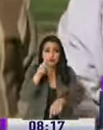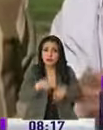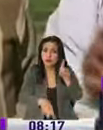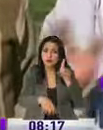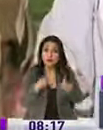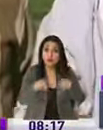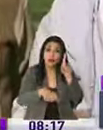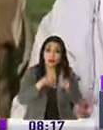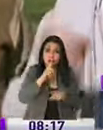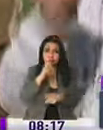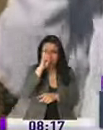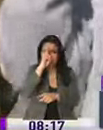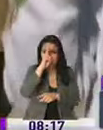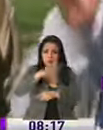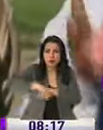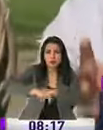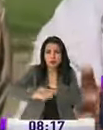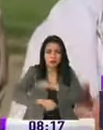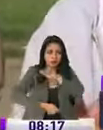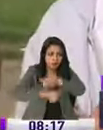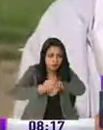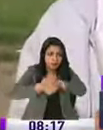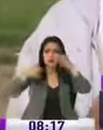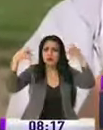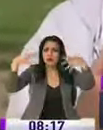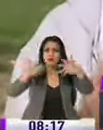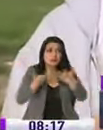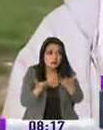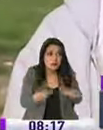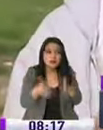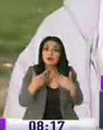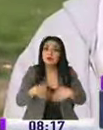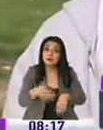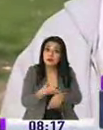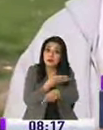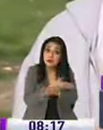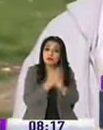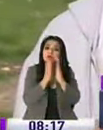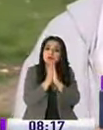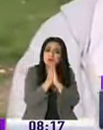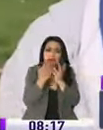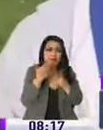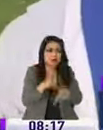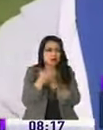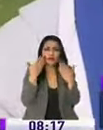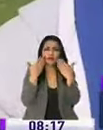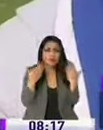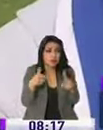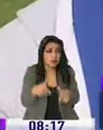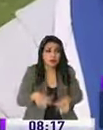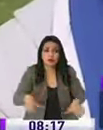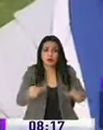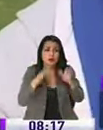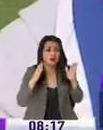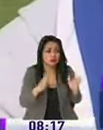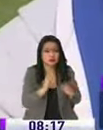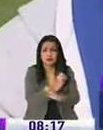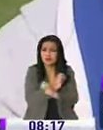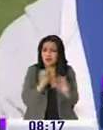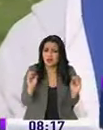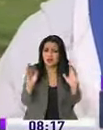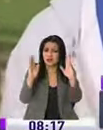asaltan, hacen lo que quieren, no tenemos iluminación, que ya hemos pedido varias veces. No sé por qué aquí a este sector no nos paran